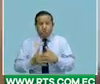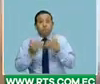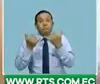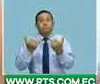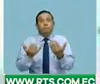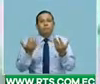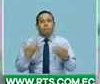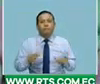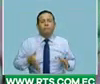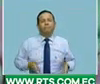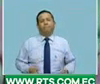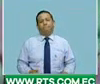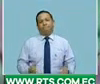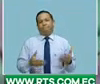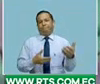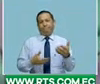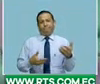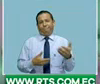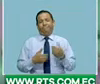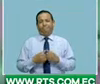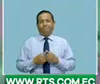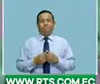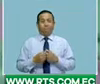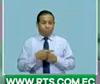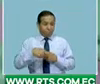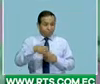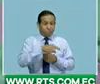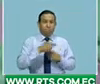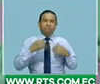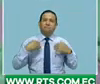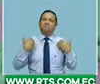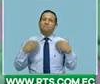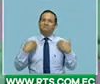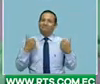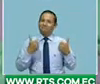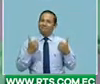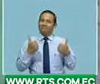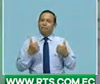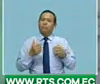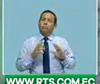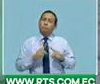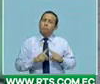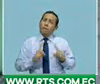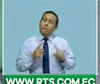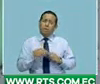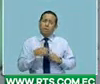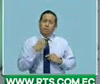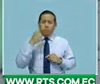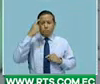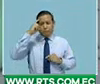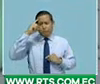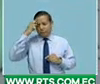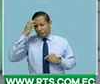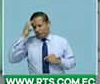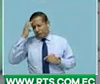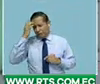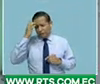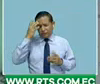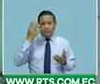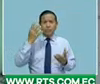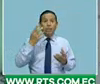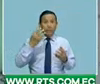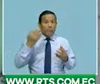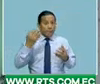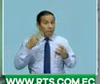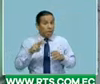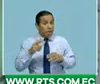aquí. A la felicidad que viven en estos momentos se le suma el temor por los días venideros, pues tienen ya 2 hijos de